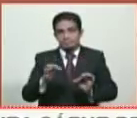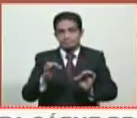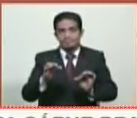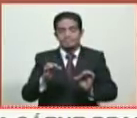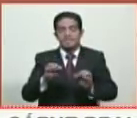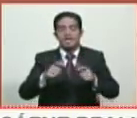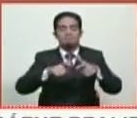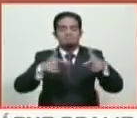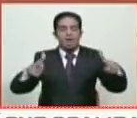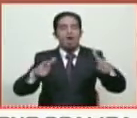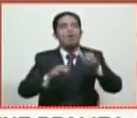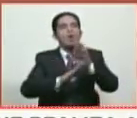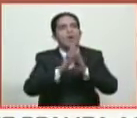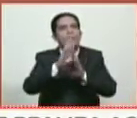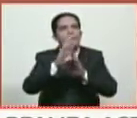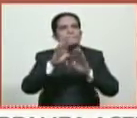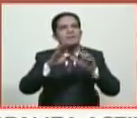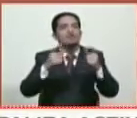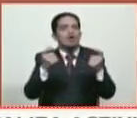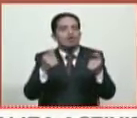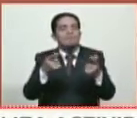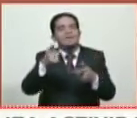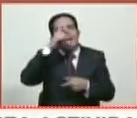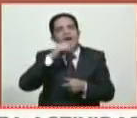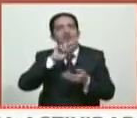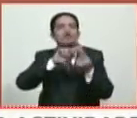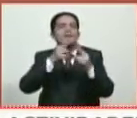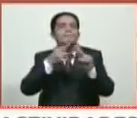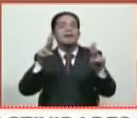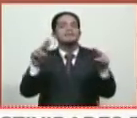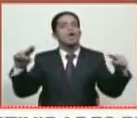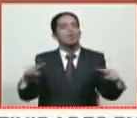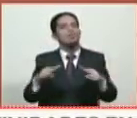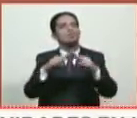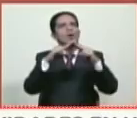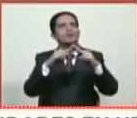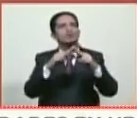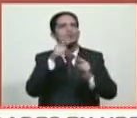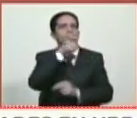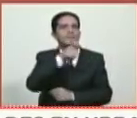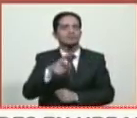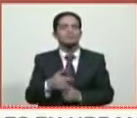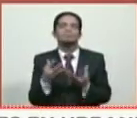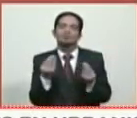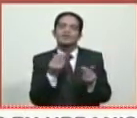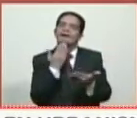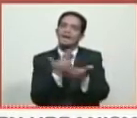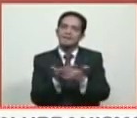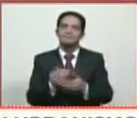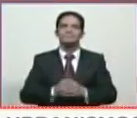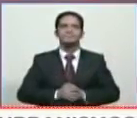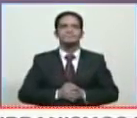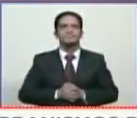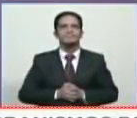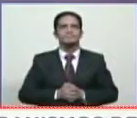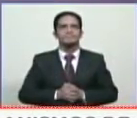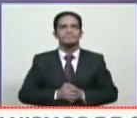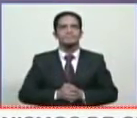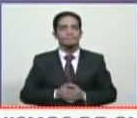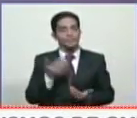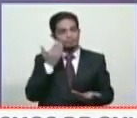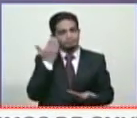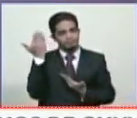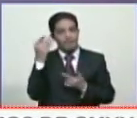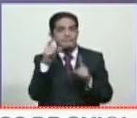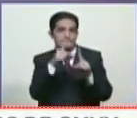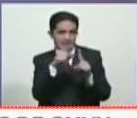recuperación económica y será un año de paz y de encuentro de las venezolanas y los venezolanos. Muchísimas gracias. Bien, han sido las palabras